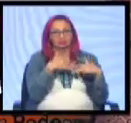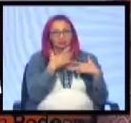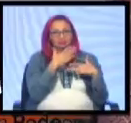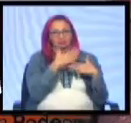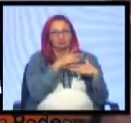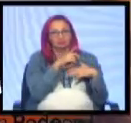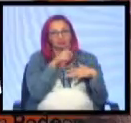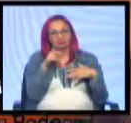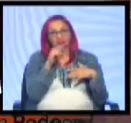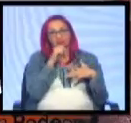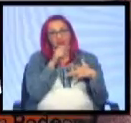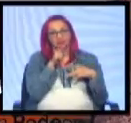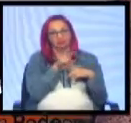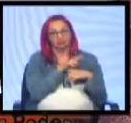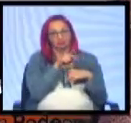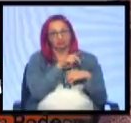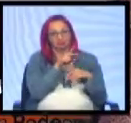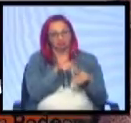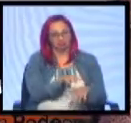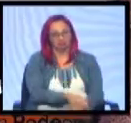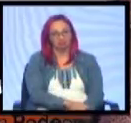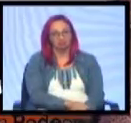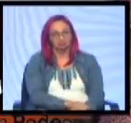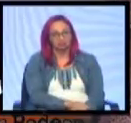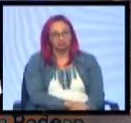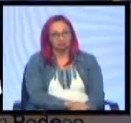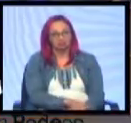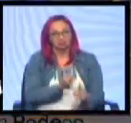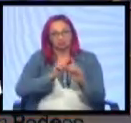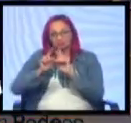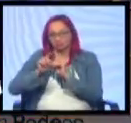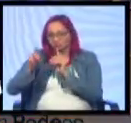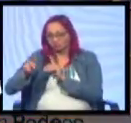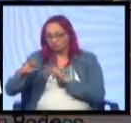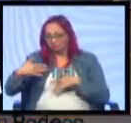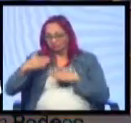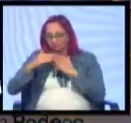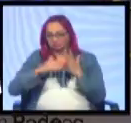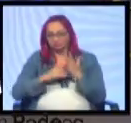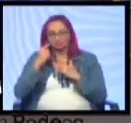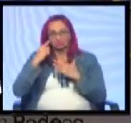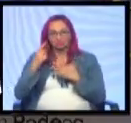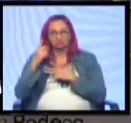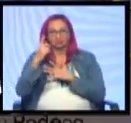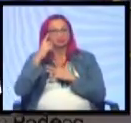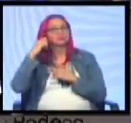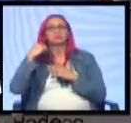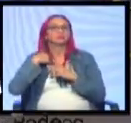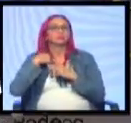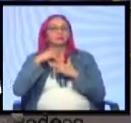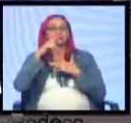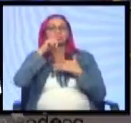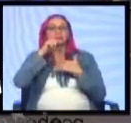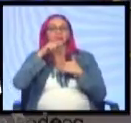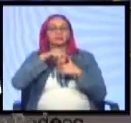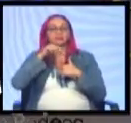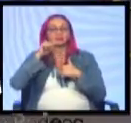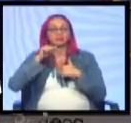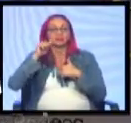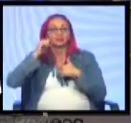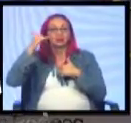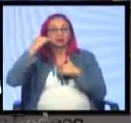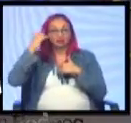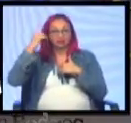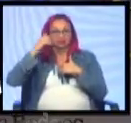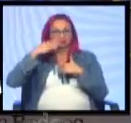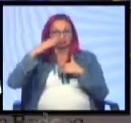algunos de ellos, que utilizan a estas personas. Bueno, tengo varias preguntas que están en lista para doña Delia, pero tenemos en línea a don Álvaro, que nos llama de